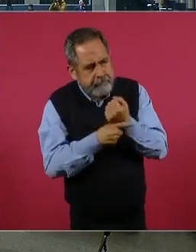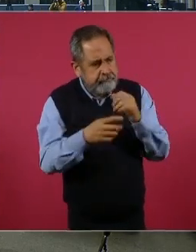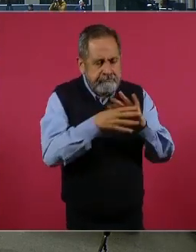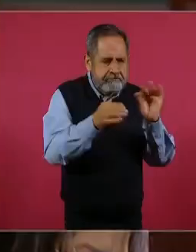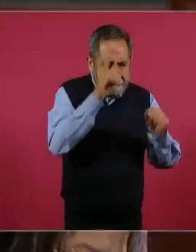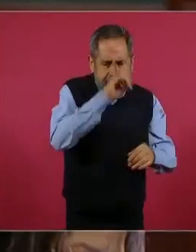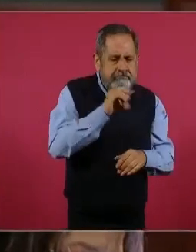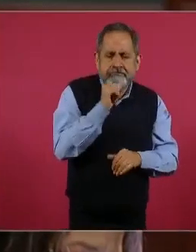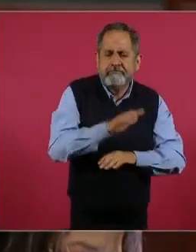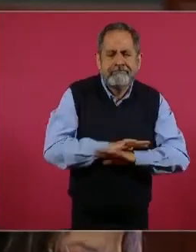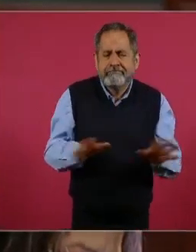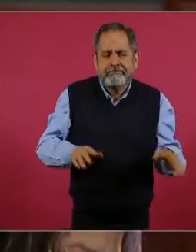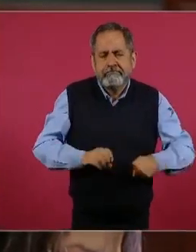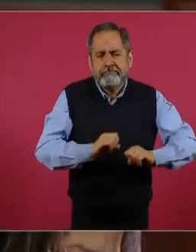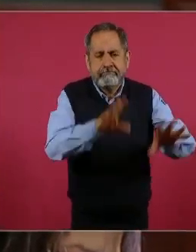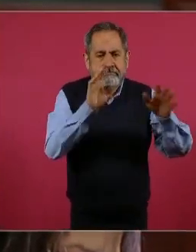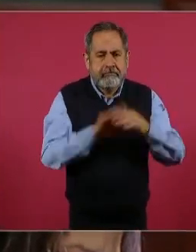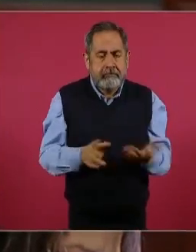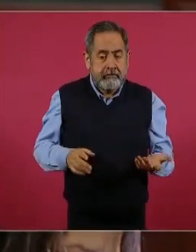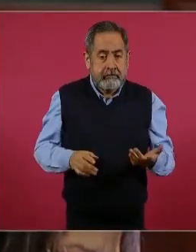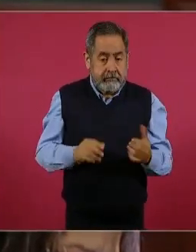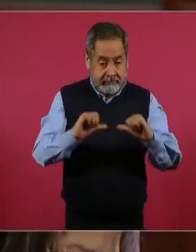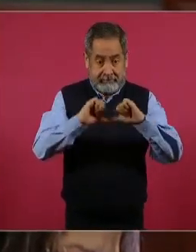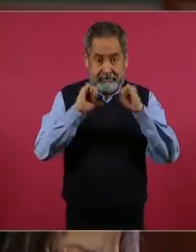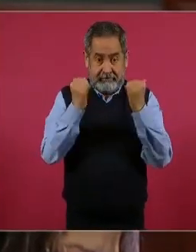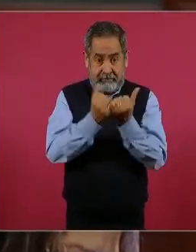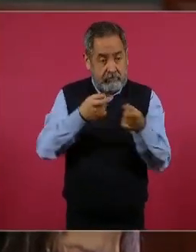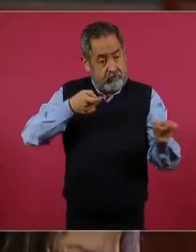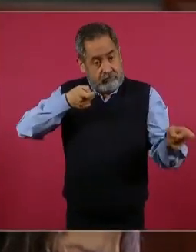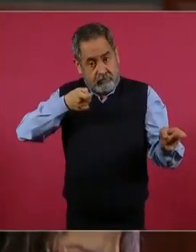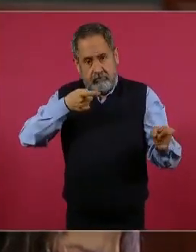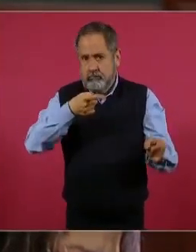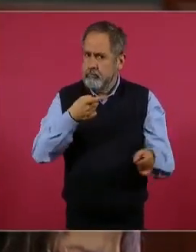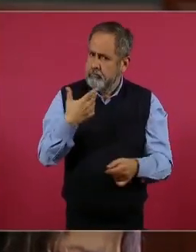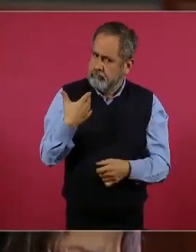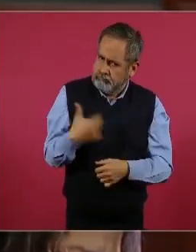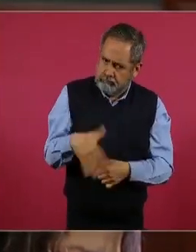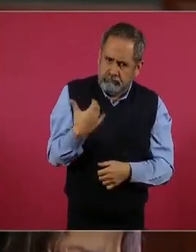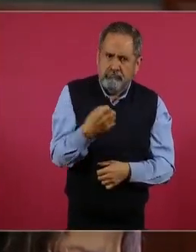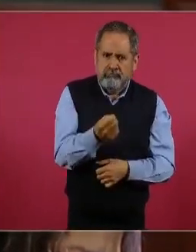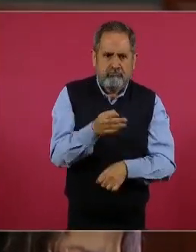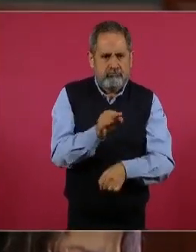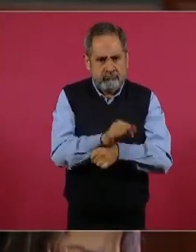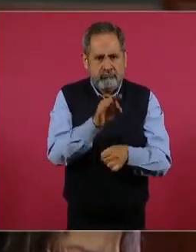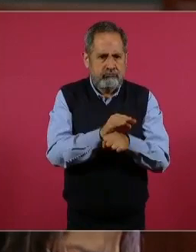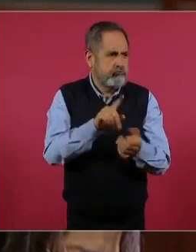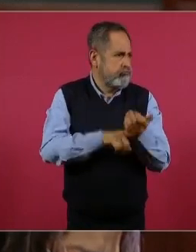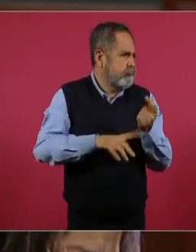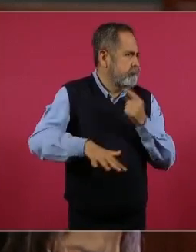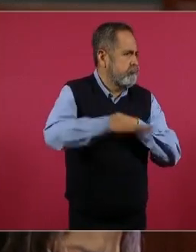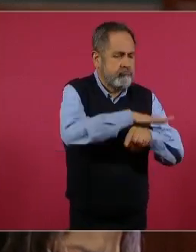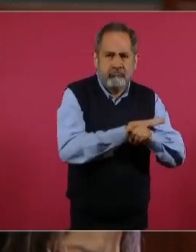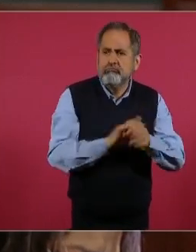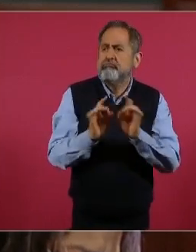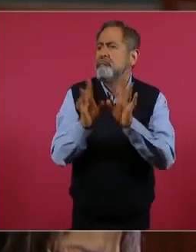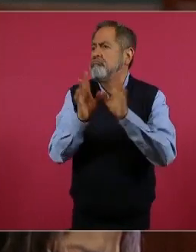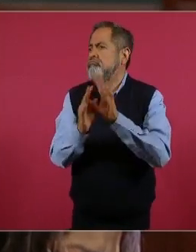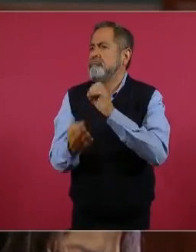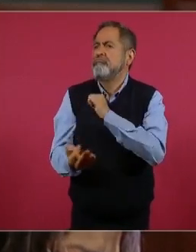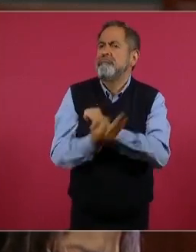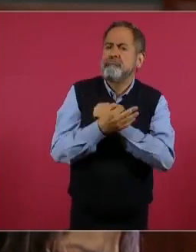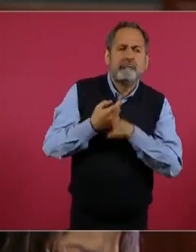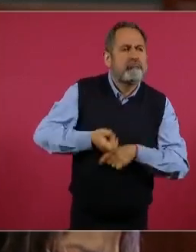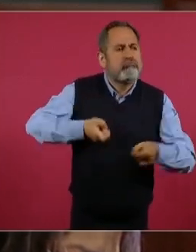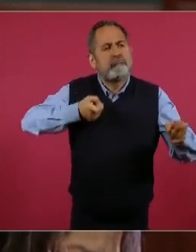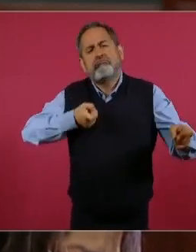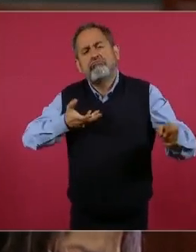que la asociación del rifle es que para que se defiendan los estadounidenses, eso es lo que